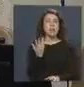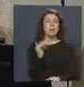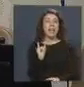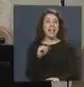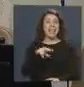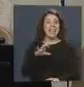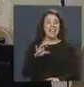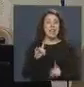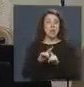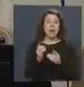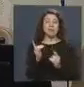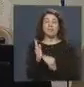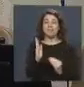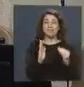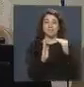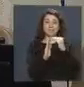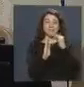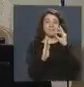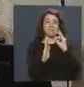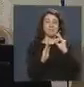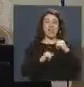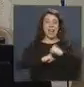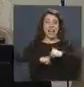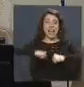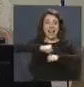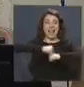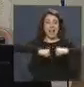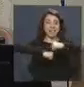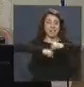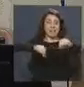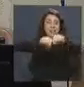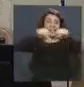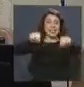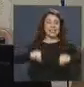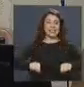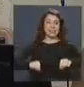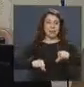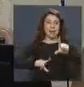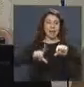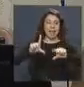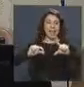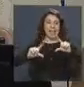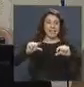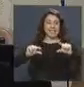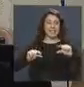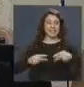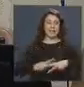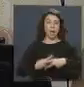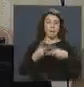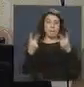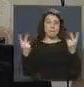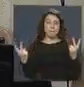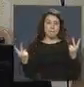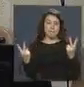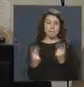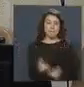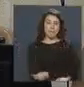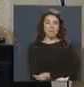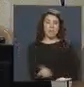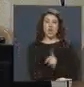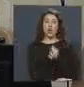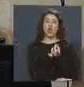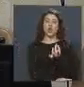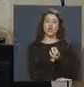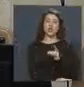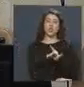INE a la cabeza de la estructuración de un sistema de estadísticas públicas, y digo bien públicas y no